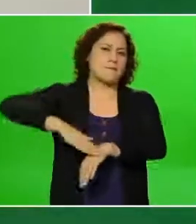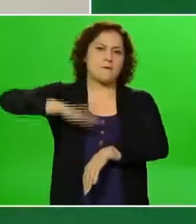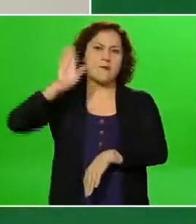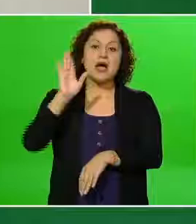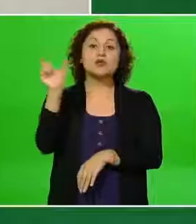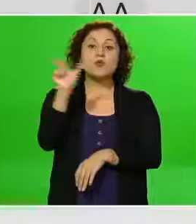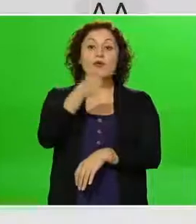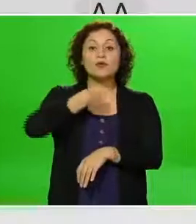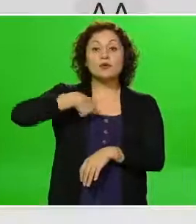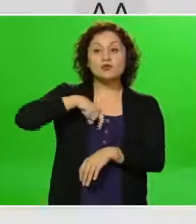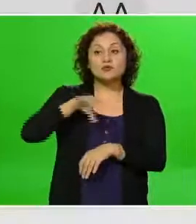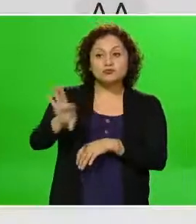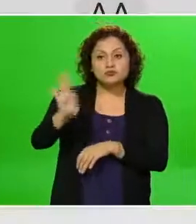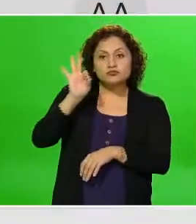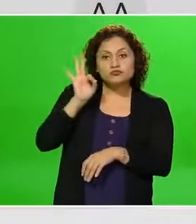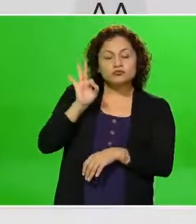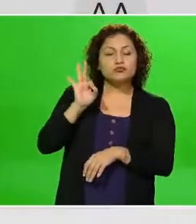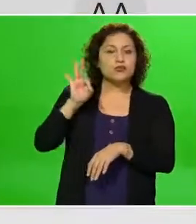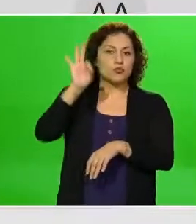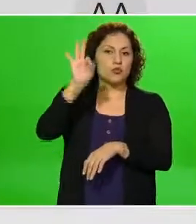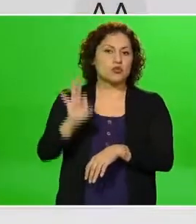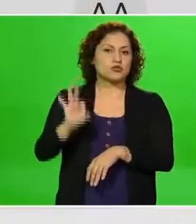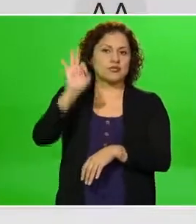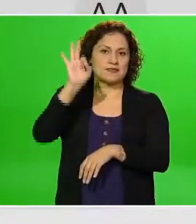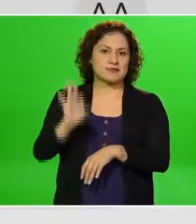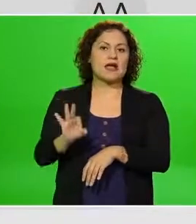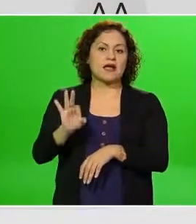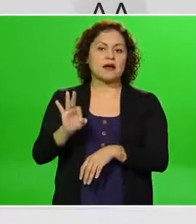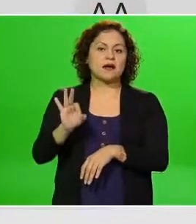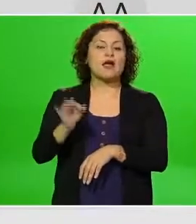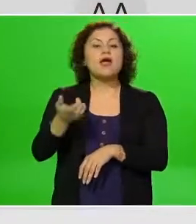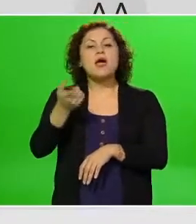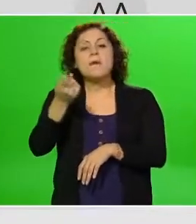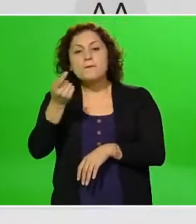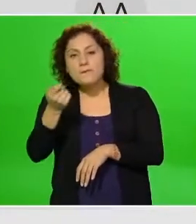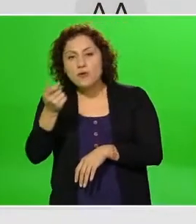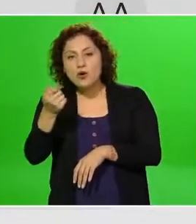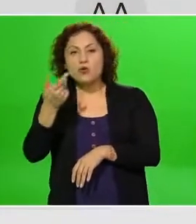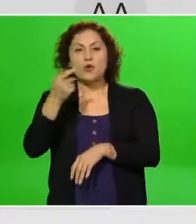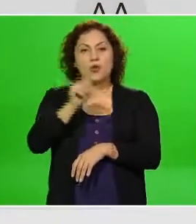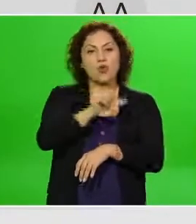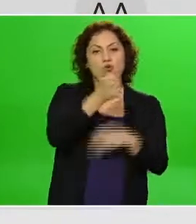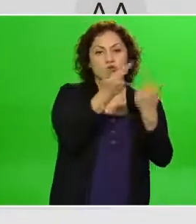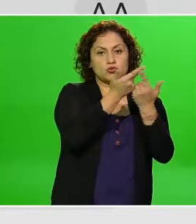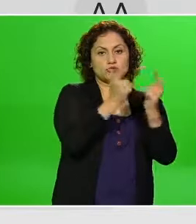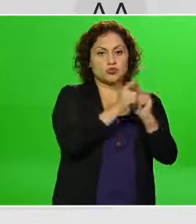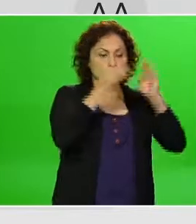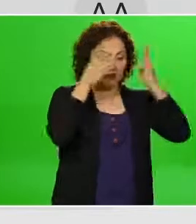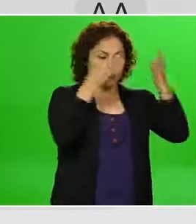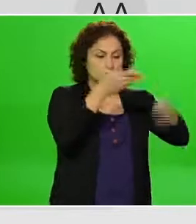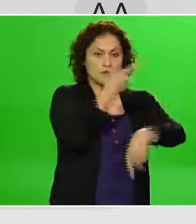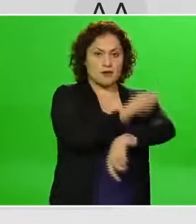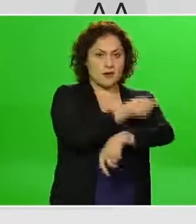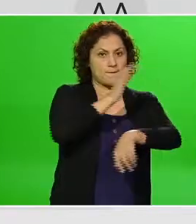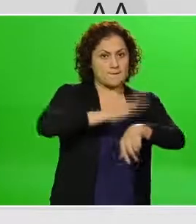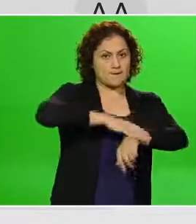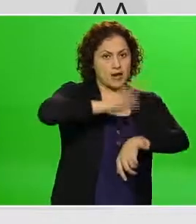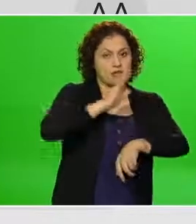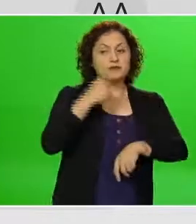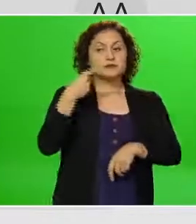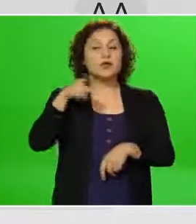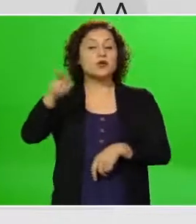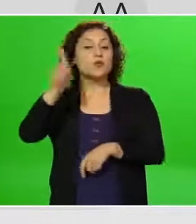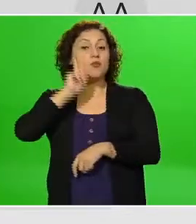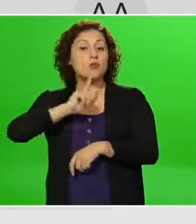la tasa, esta es todavía menor que otros grupos poblacionales que se han estado vacunando, hasta el momento